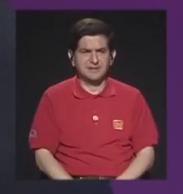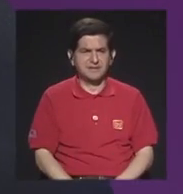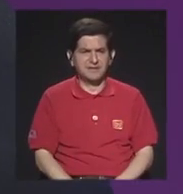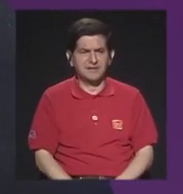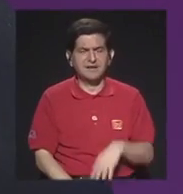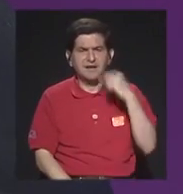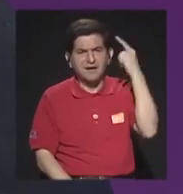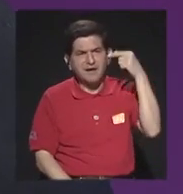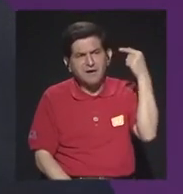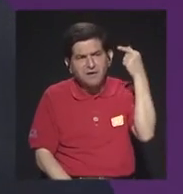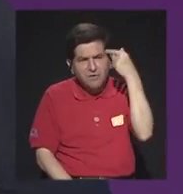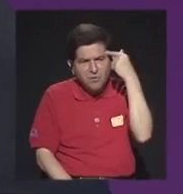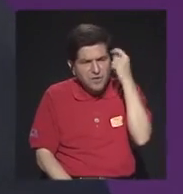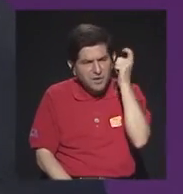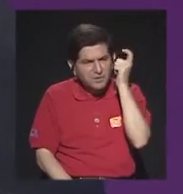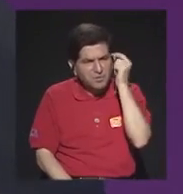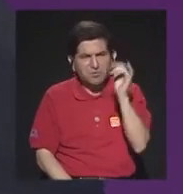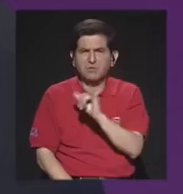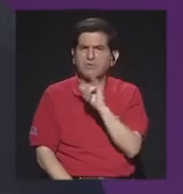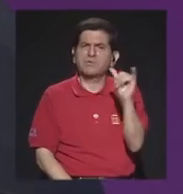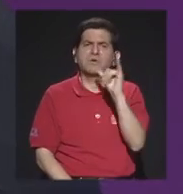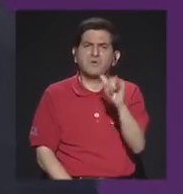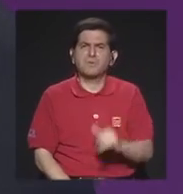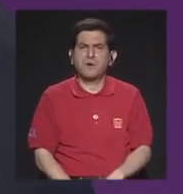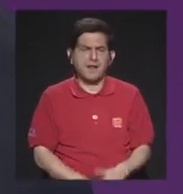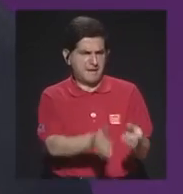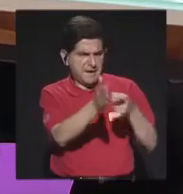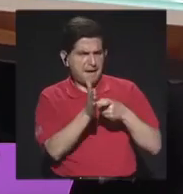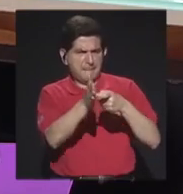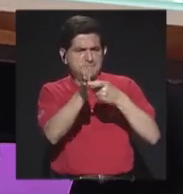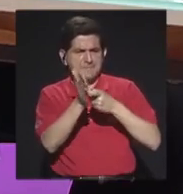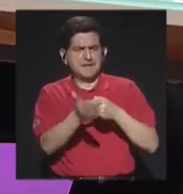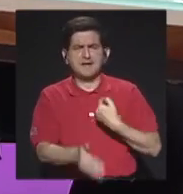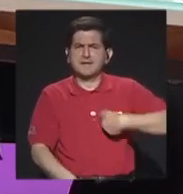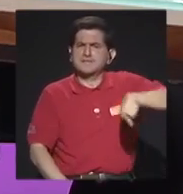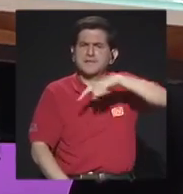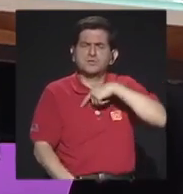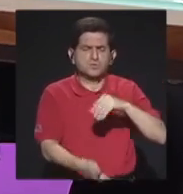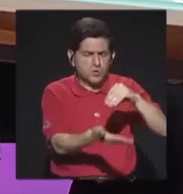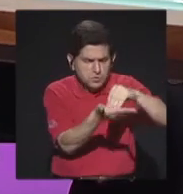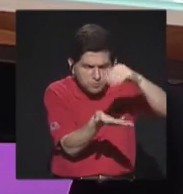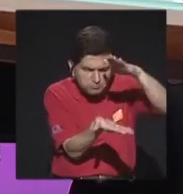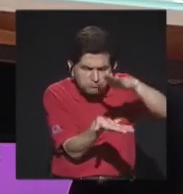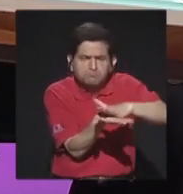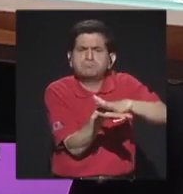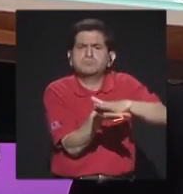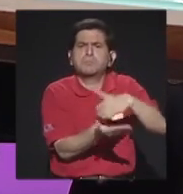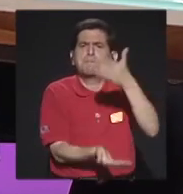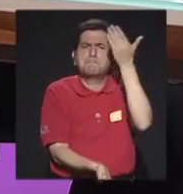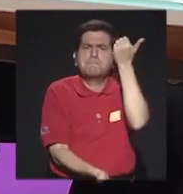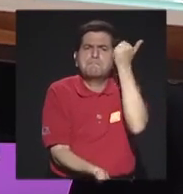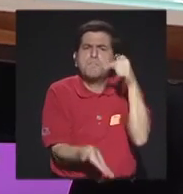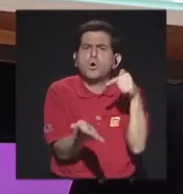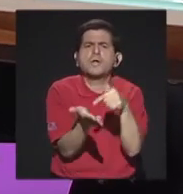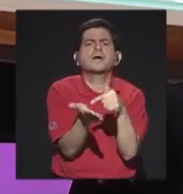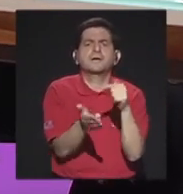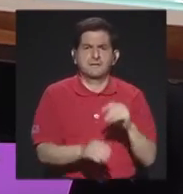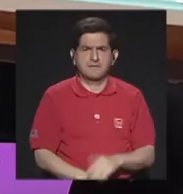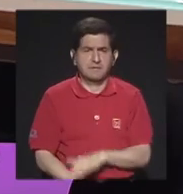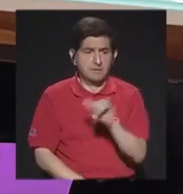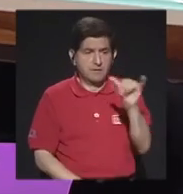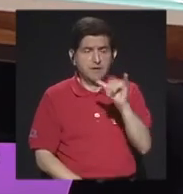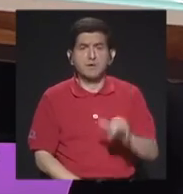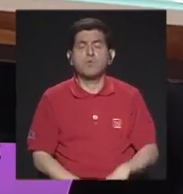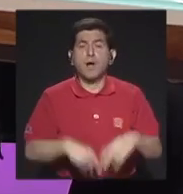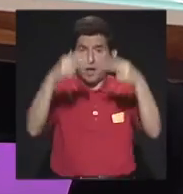de un gobierno que piense también en cuáles son esas demandas que pusimos ahí y por qué las estábamos poniendo, y además que se les